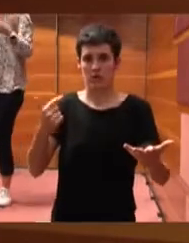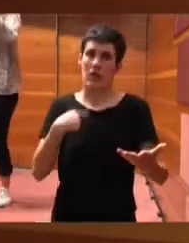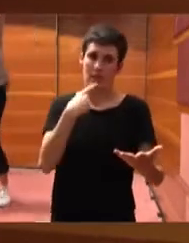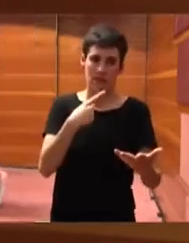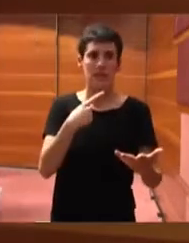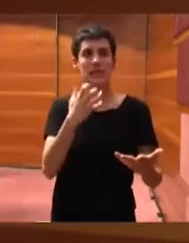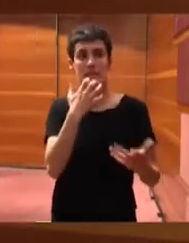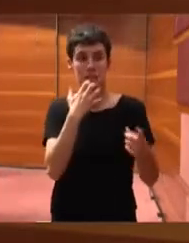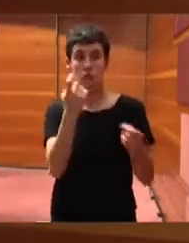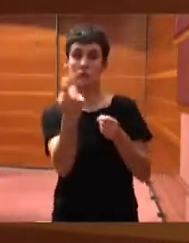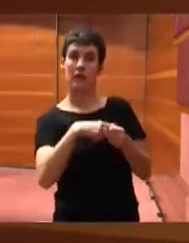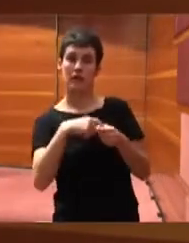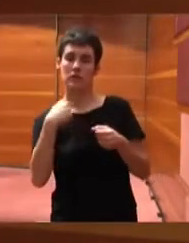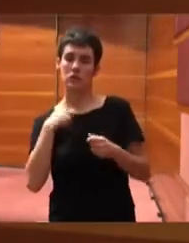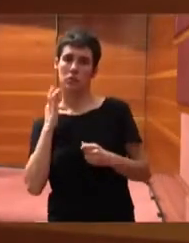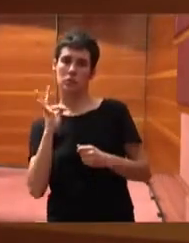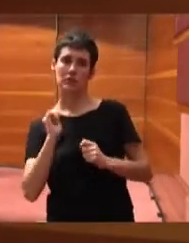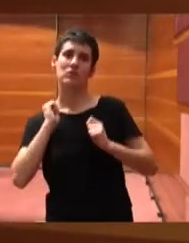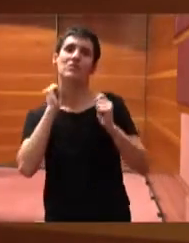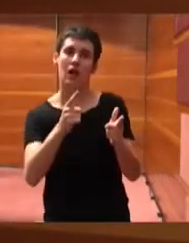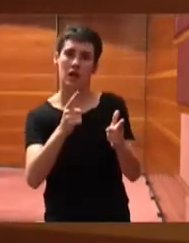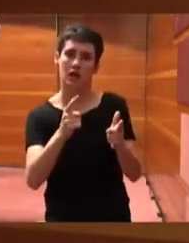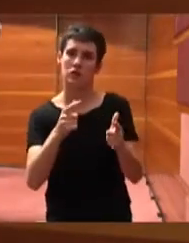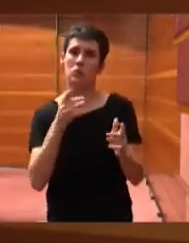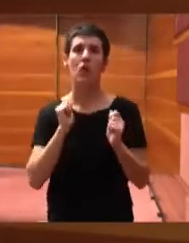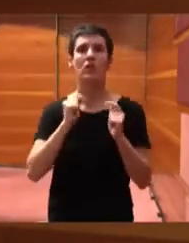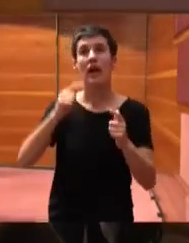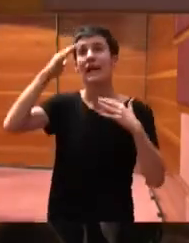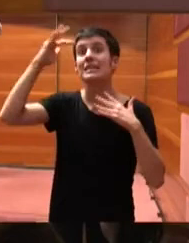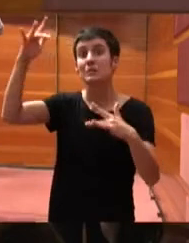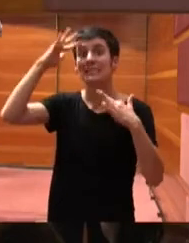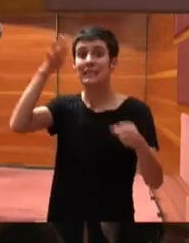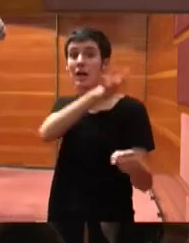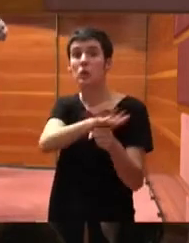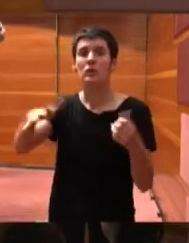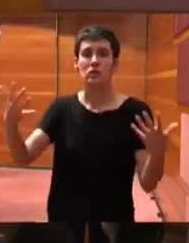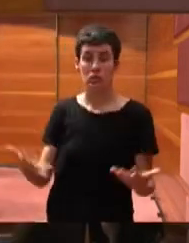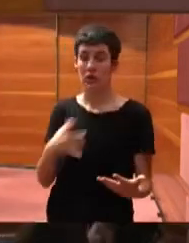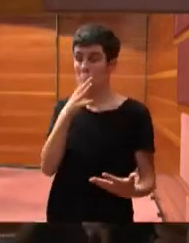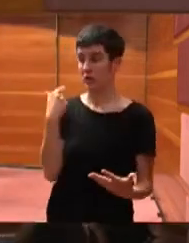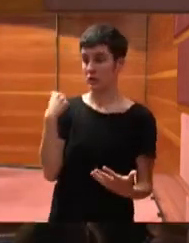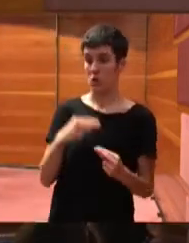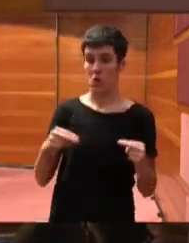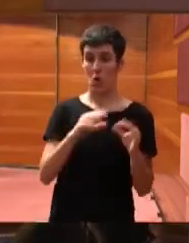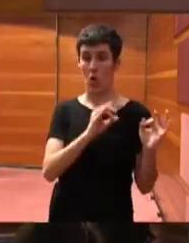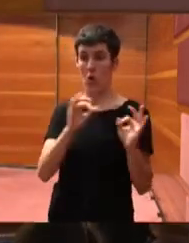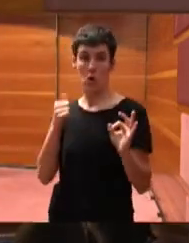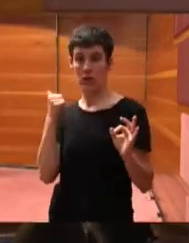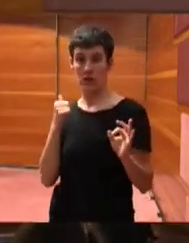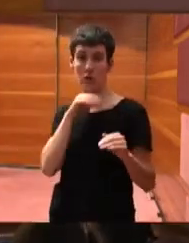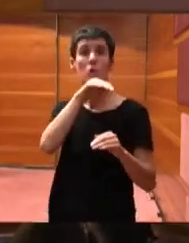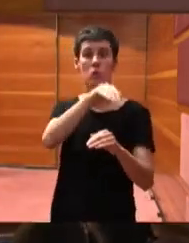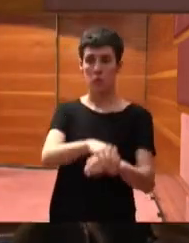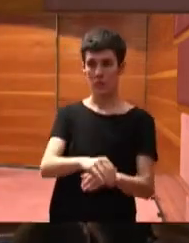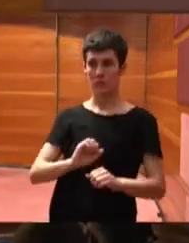obtener, porque así que voy a acertar. Y qué expectativas van a ver cubiertas. Porque esto va por este orden. Porque en principio